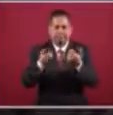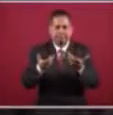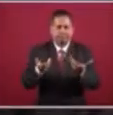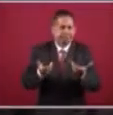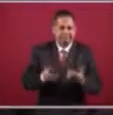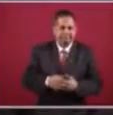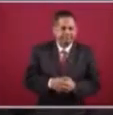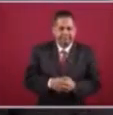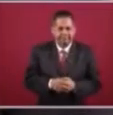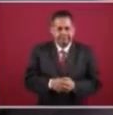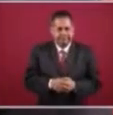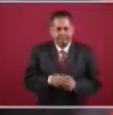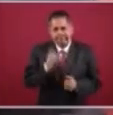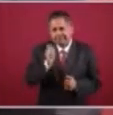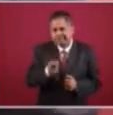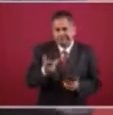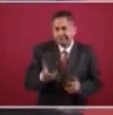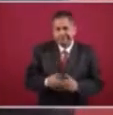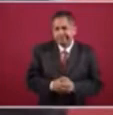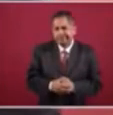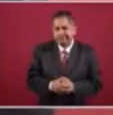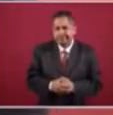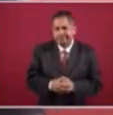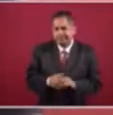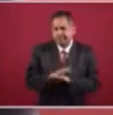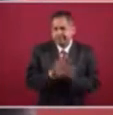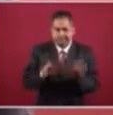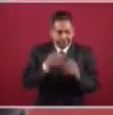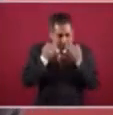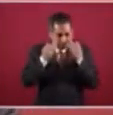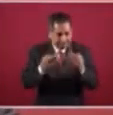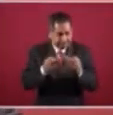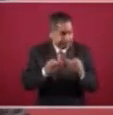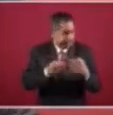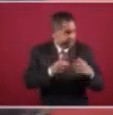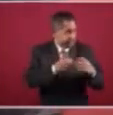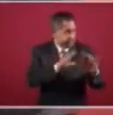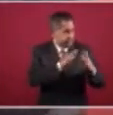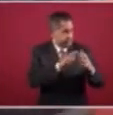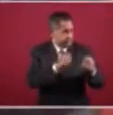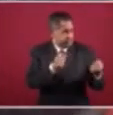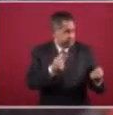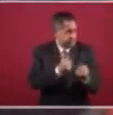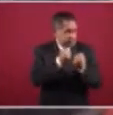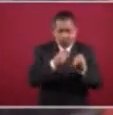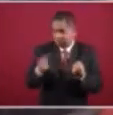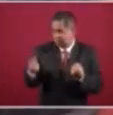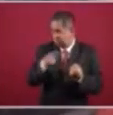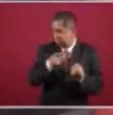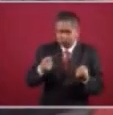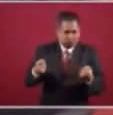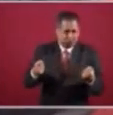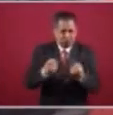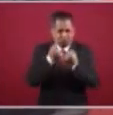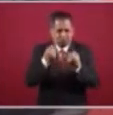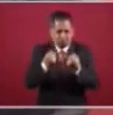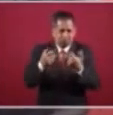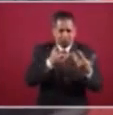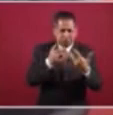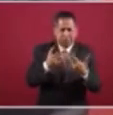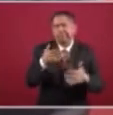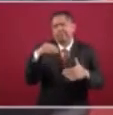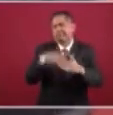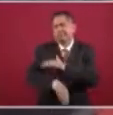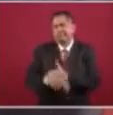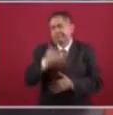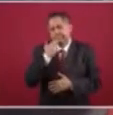entre otras cosas, porque eso ya demostró que no funciona. Eso fue un fracaso